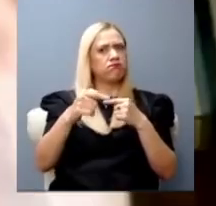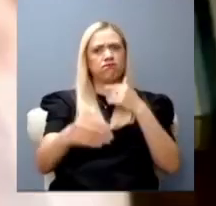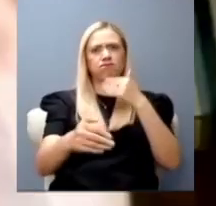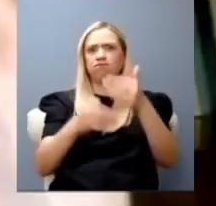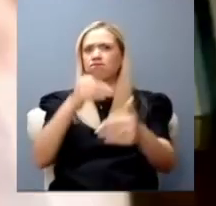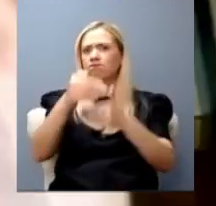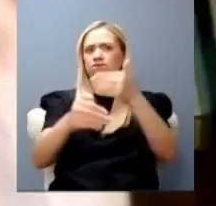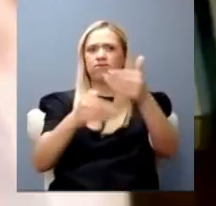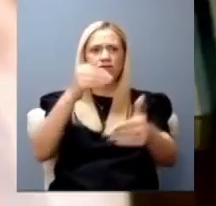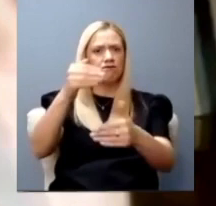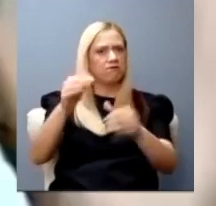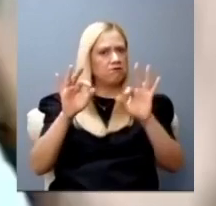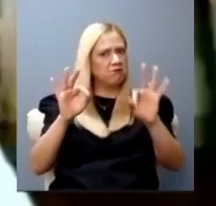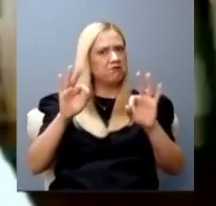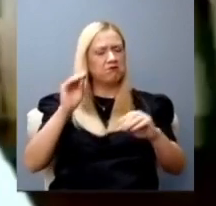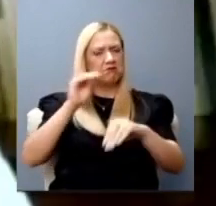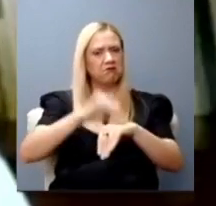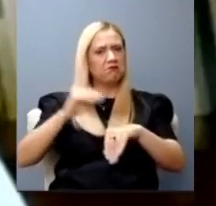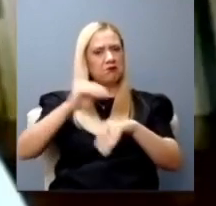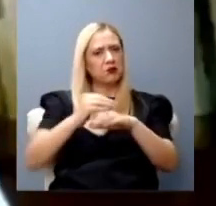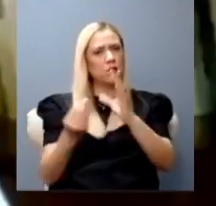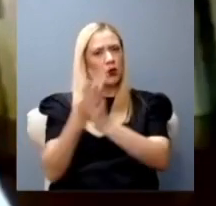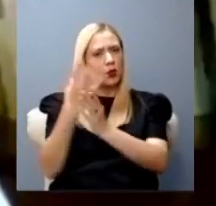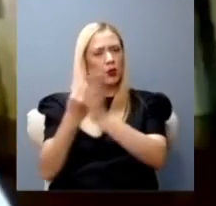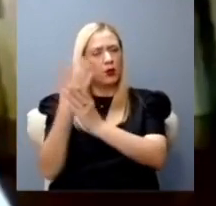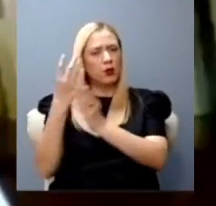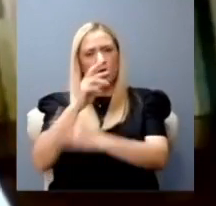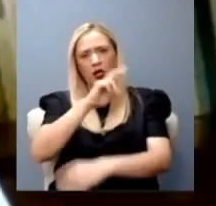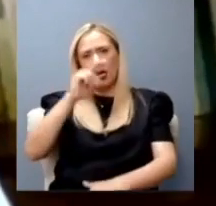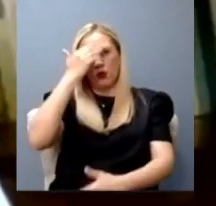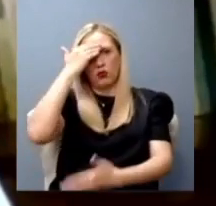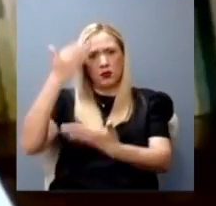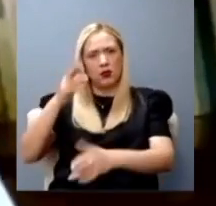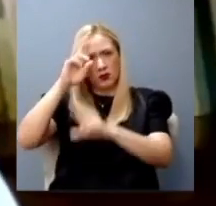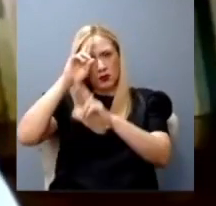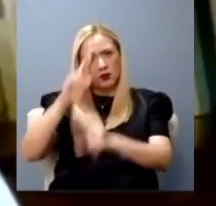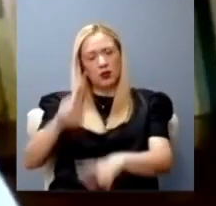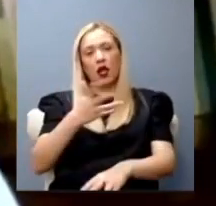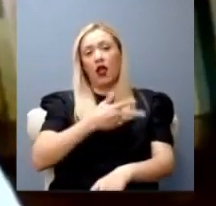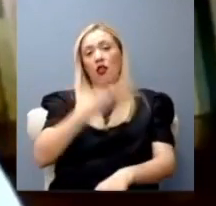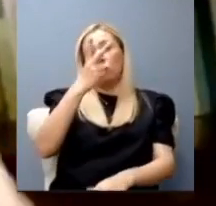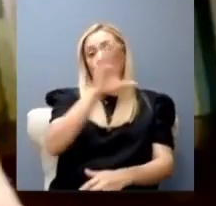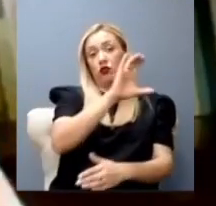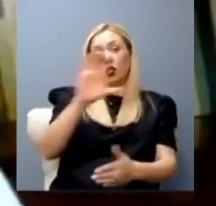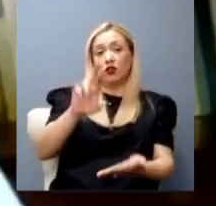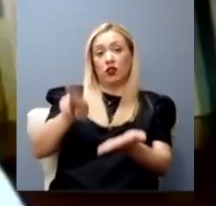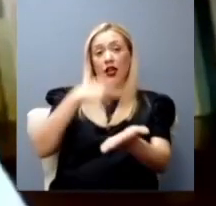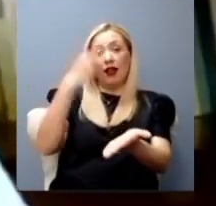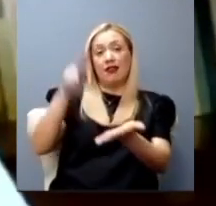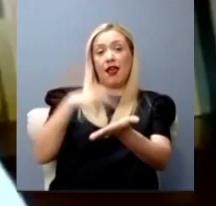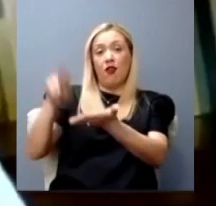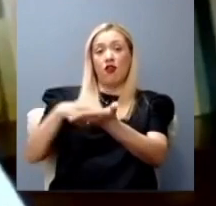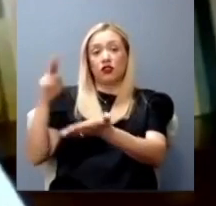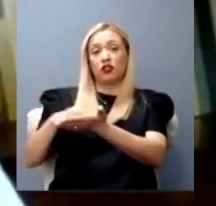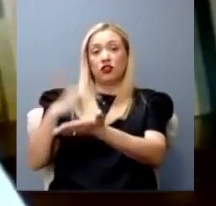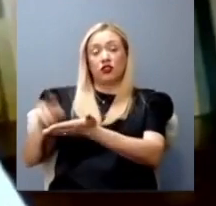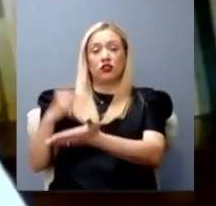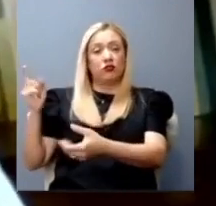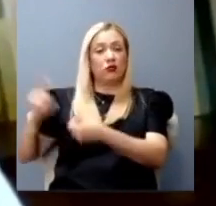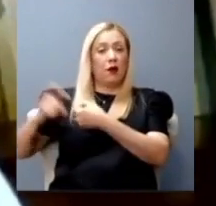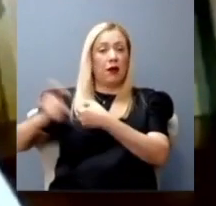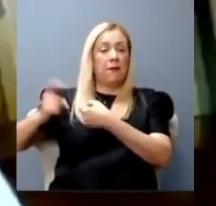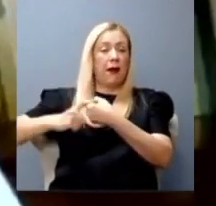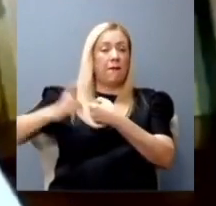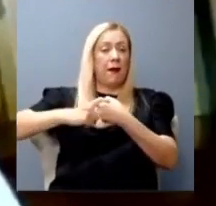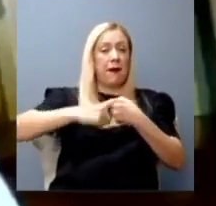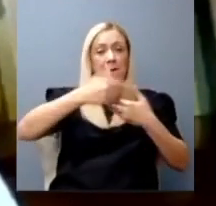reconocimiento internacional de los derechos humanos, y ahí están esos 200 tratados internacionales de derechos humanos, pero que hemos avanzado mucho menos en